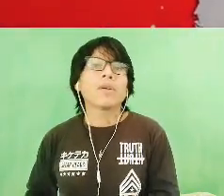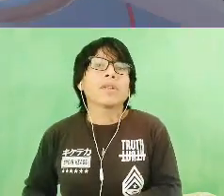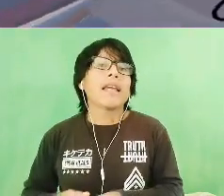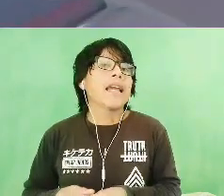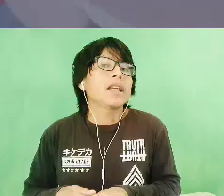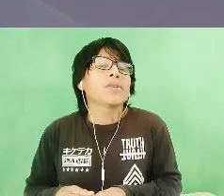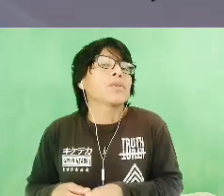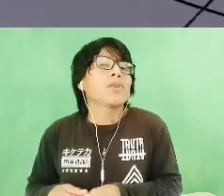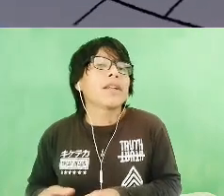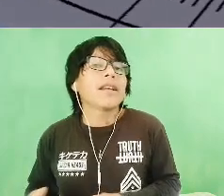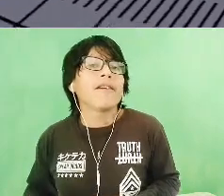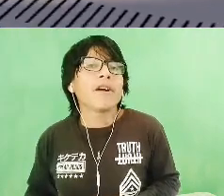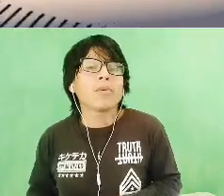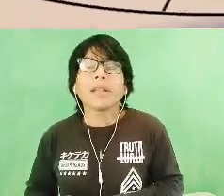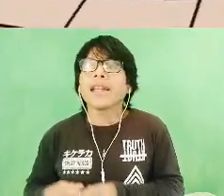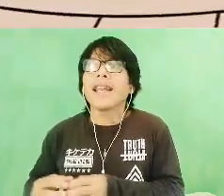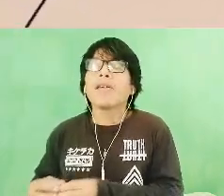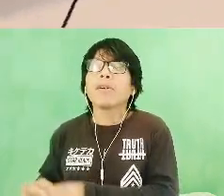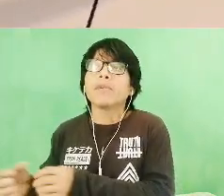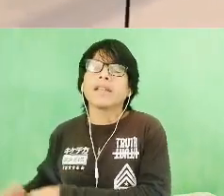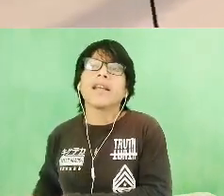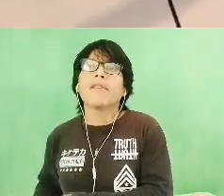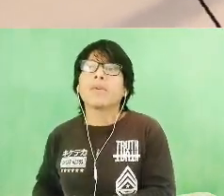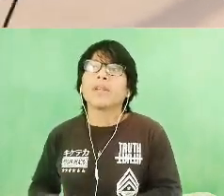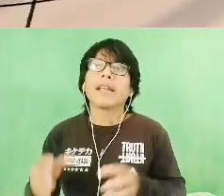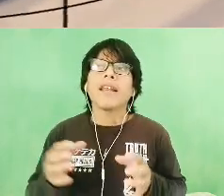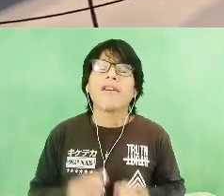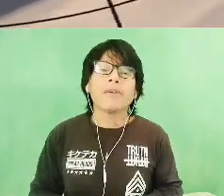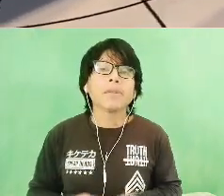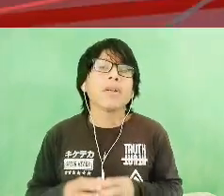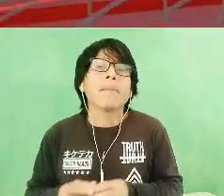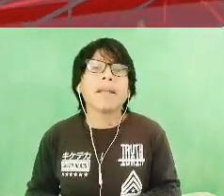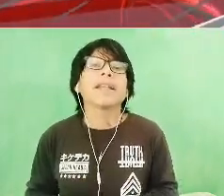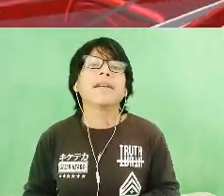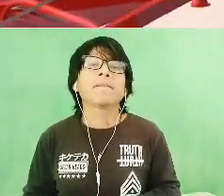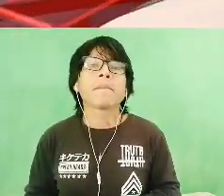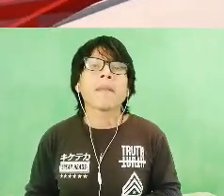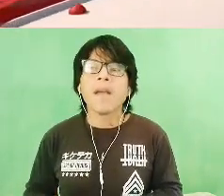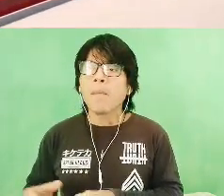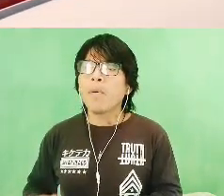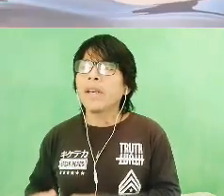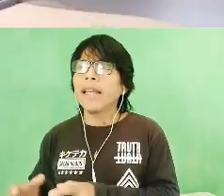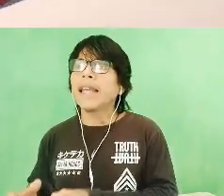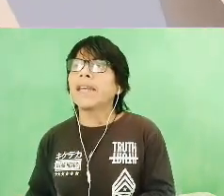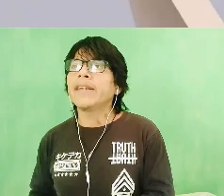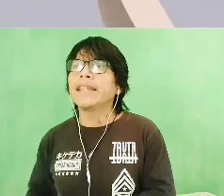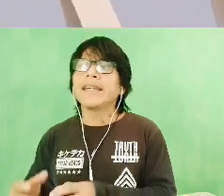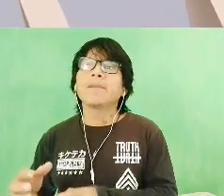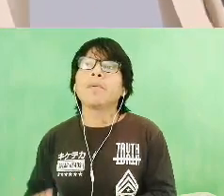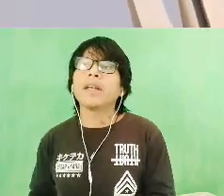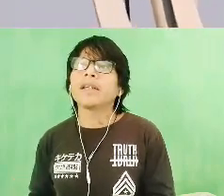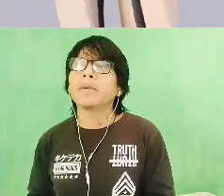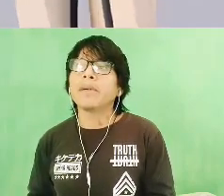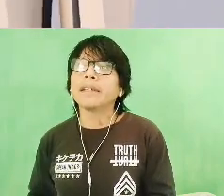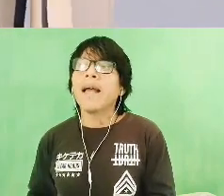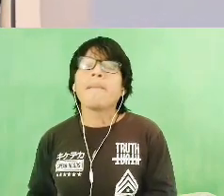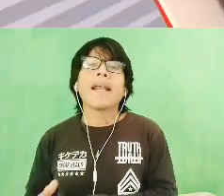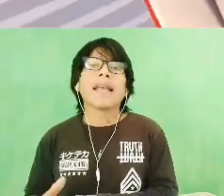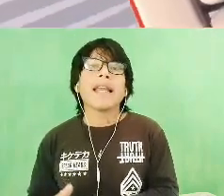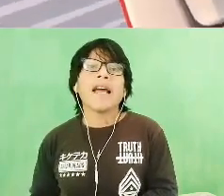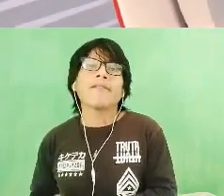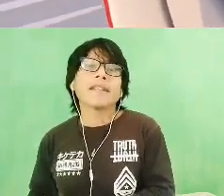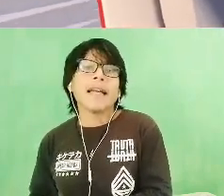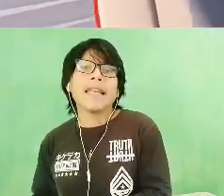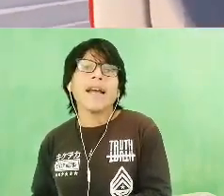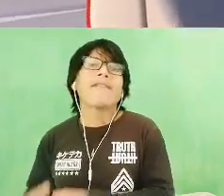Francisco Cienfuegos. Ellos no tienen la facultad, la UIF no tiene la facultad. La UIF solamente pone en evidencia y pone las pruebas